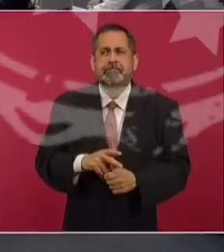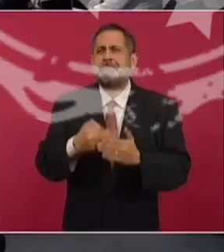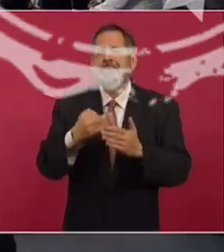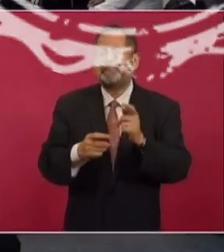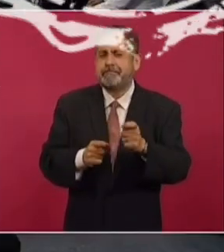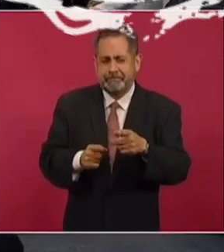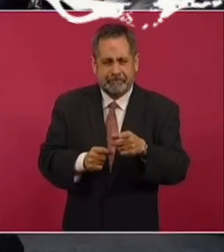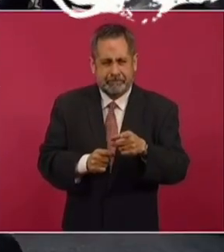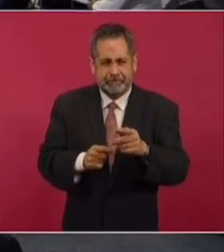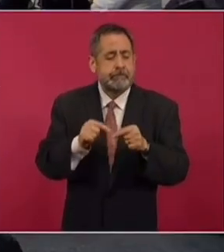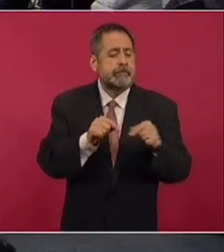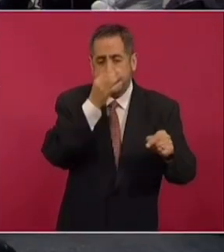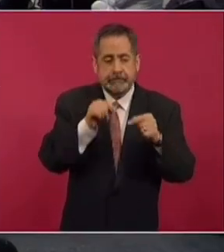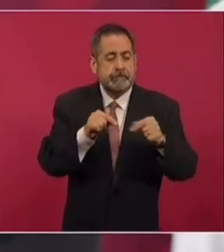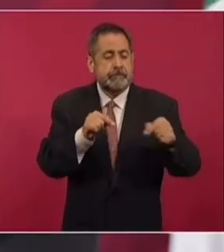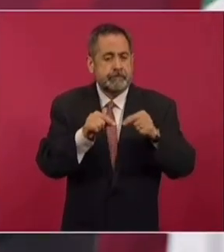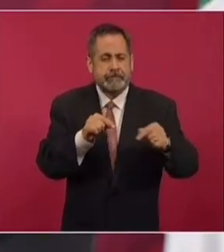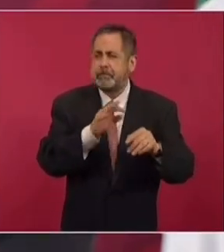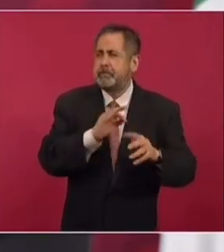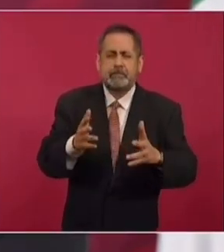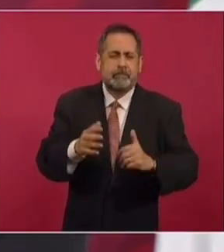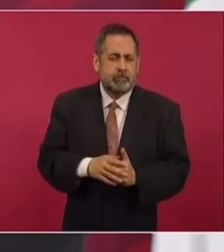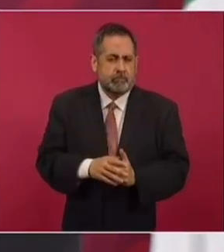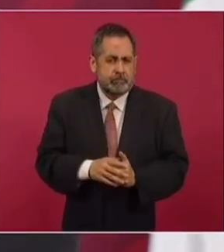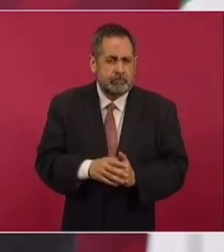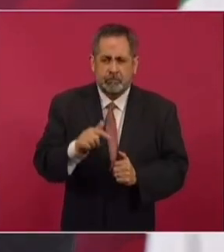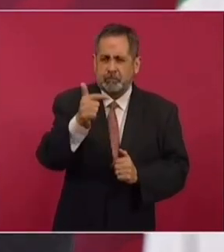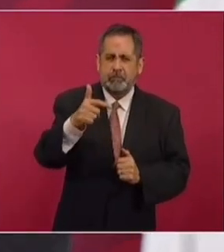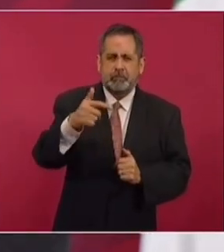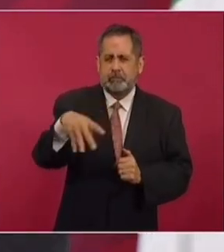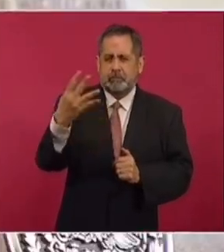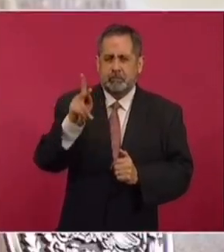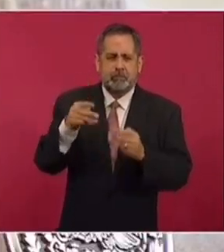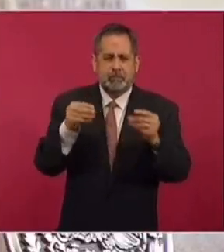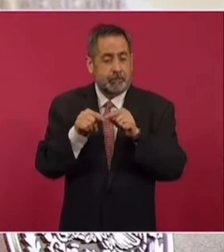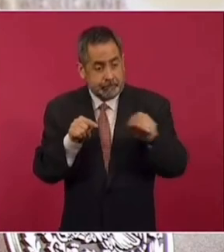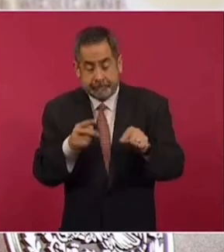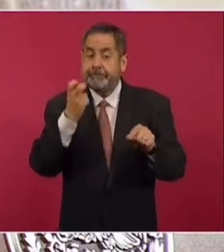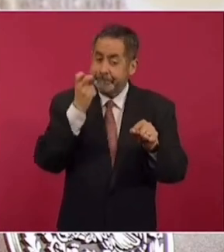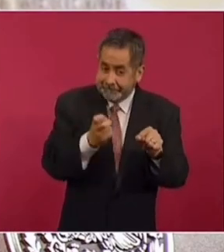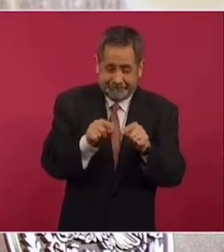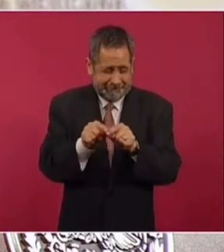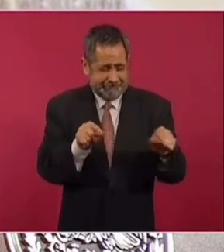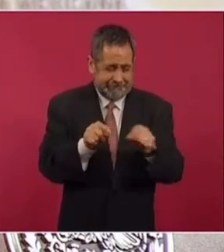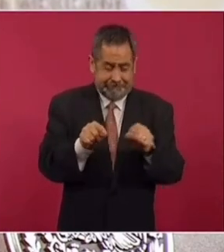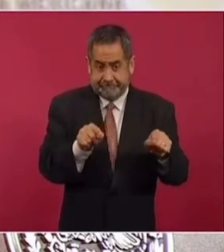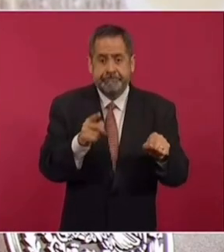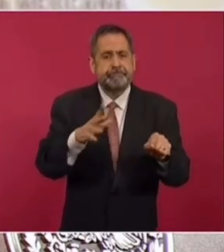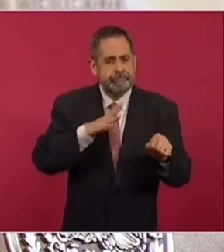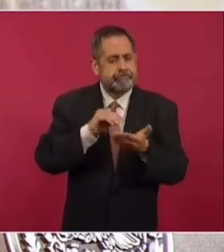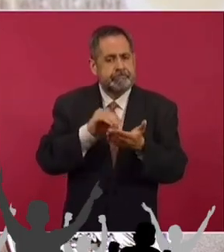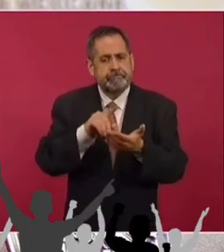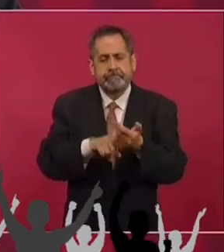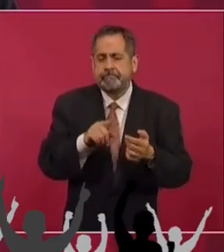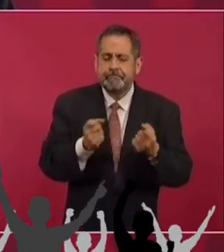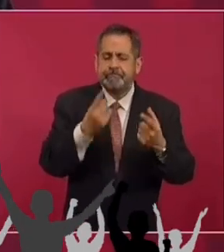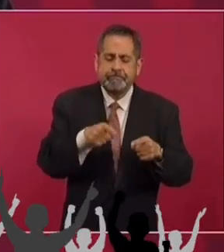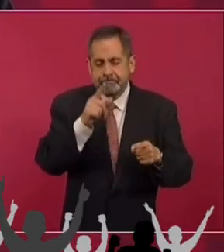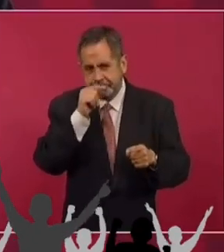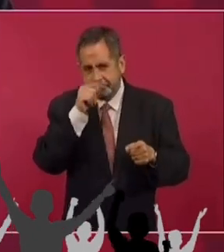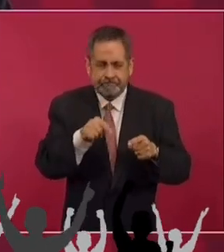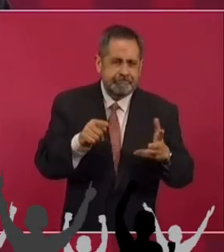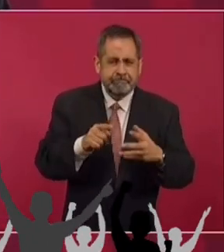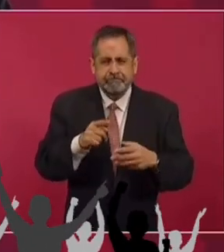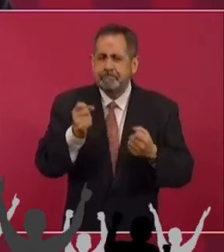ya nada falta ese tramo de 14 kilómetros y en ese tramo hay todavía algunas